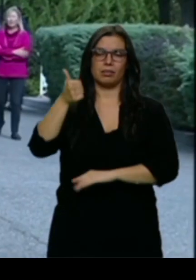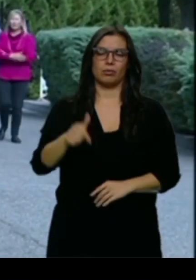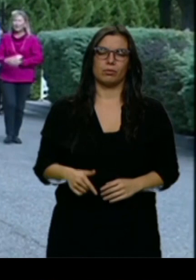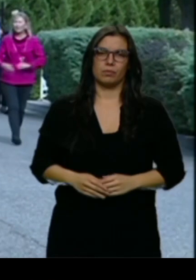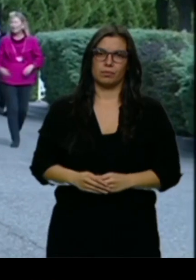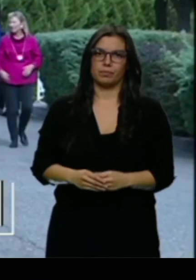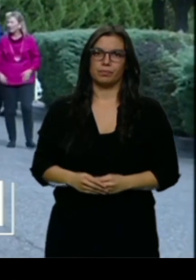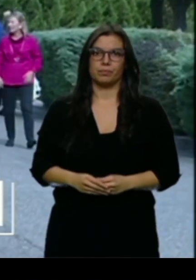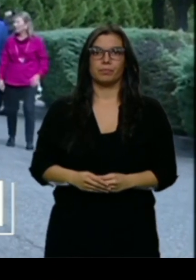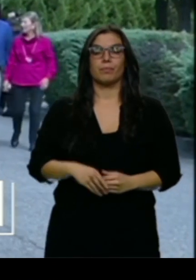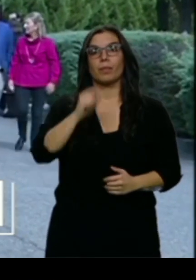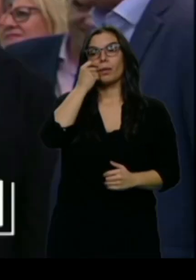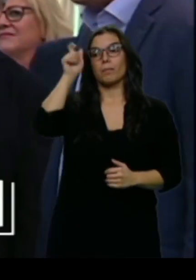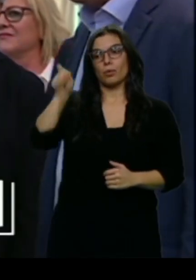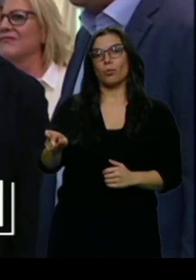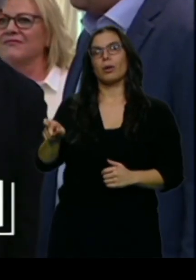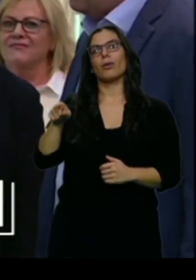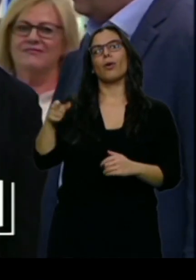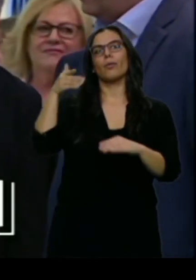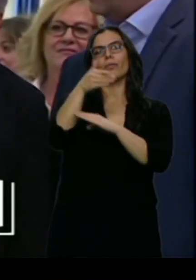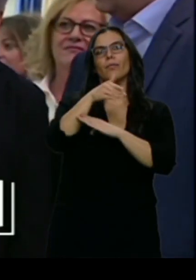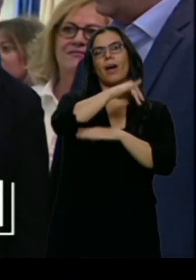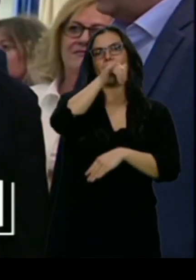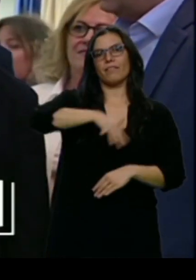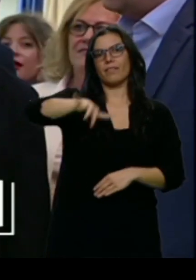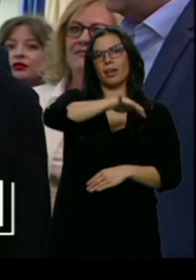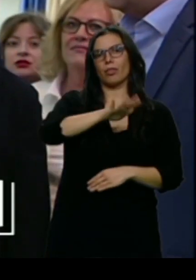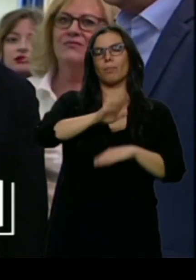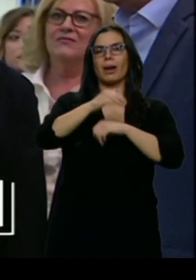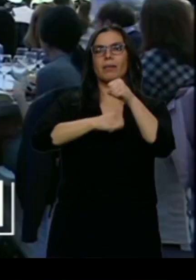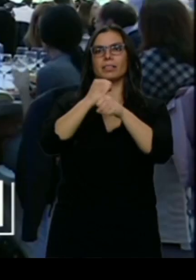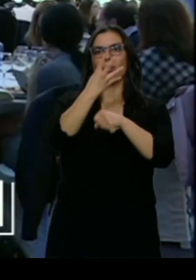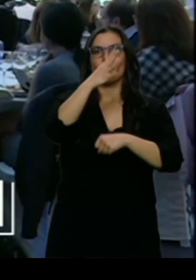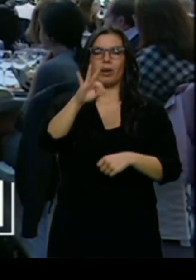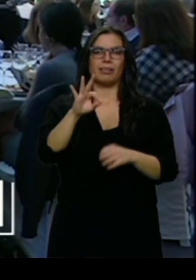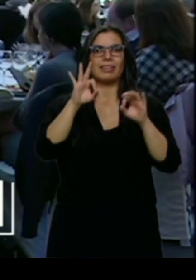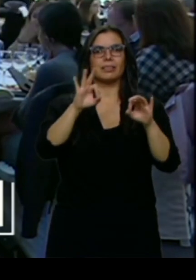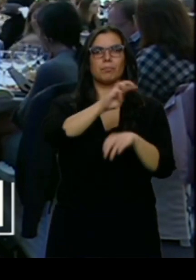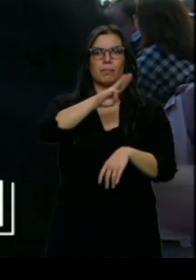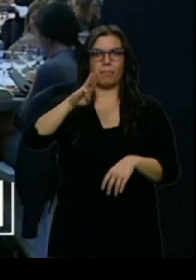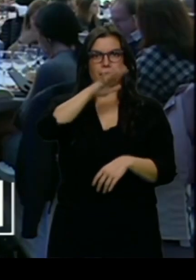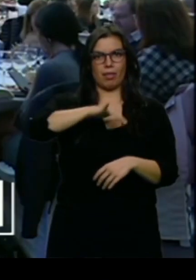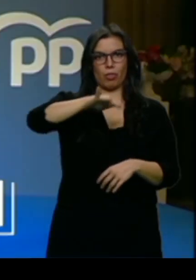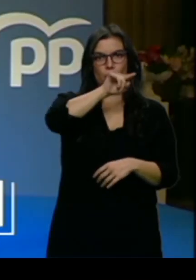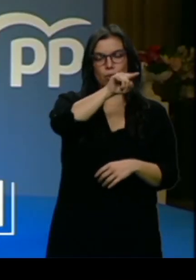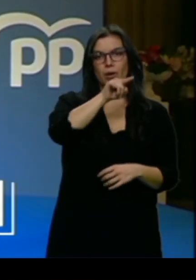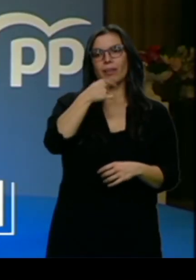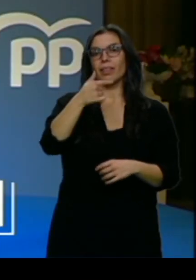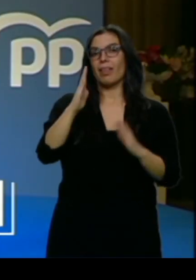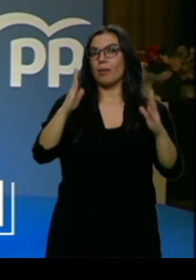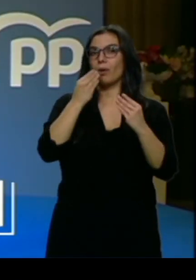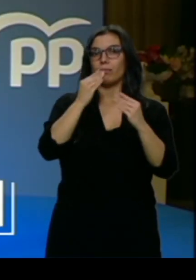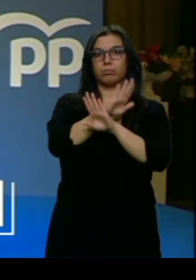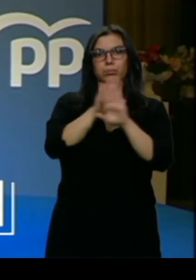Fernández Mañueco celebra los 40 años del PP en El Bierzo. El líder autonómico de los populares cree que es el momento propicio para que el 10 de noviembre